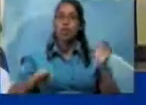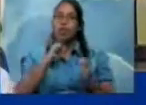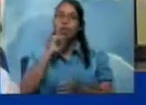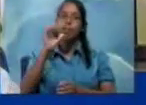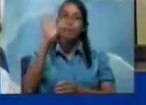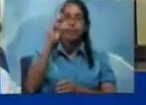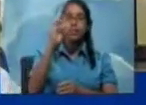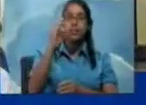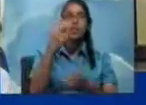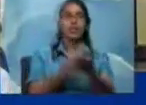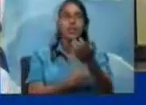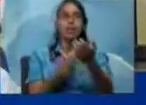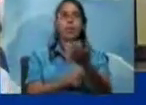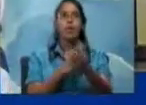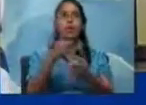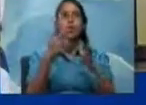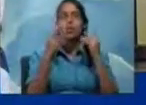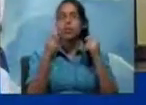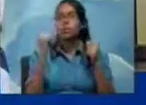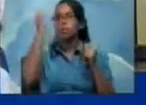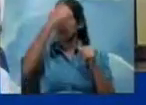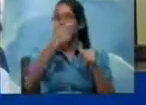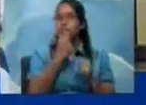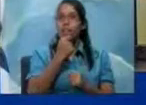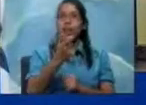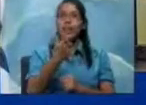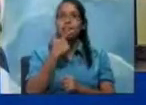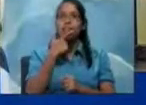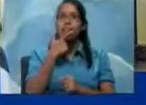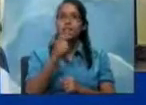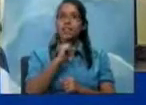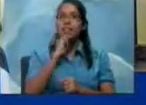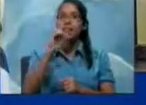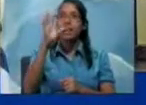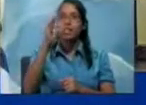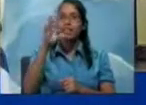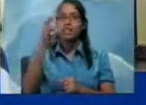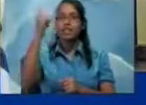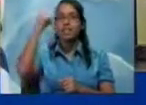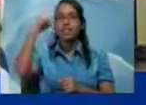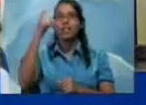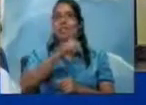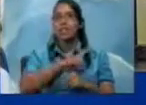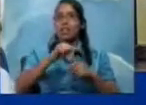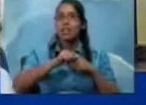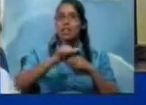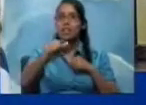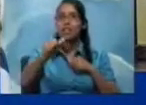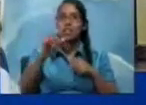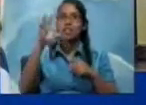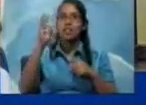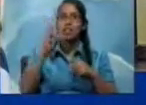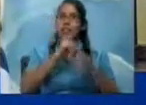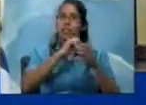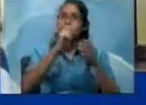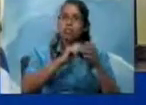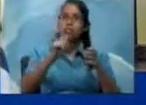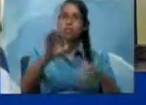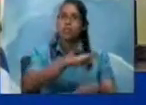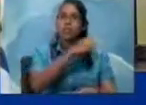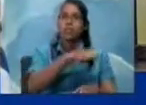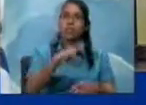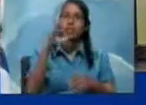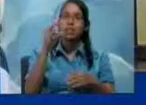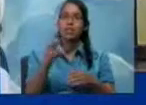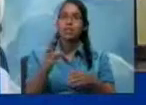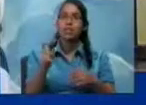siete hermano un número tan lindo eran siete Siete días de la semana siete notas musicales siete